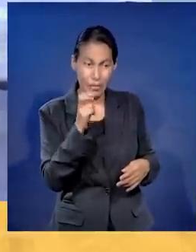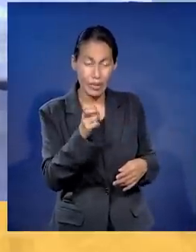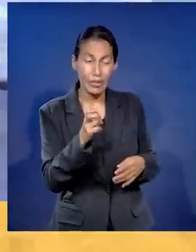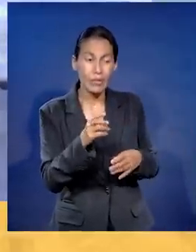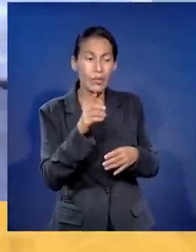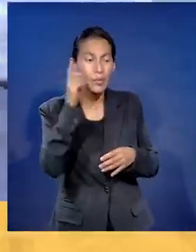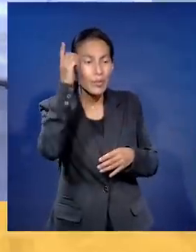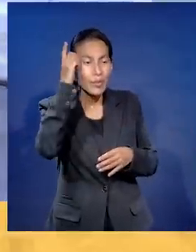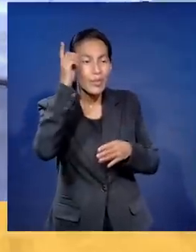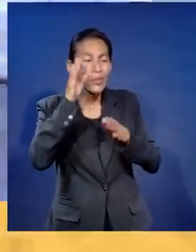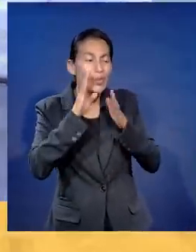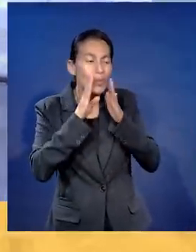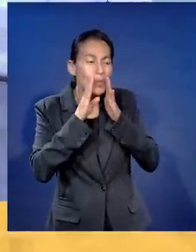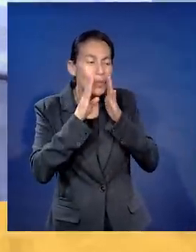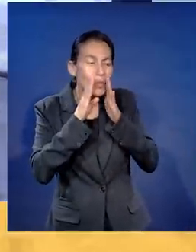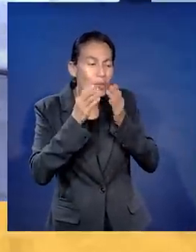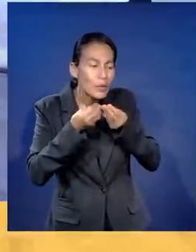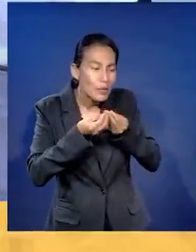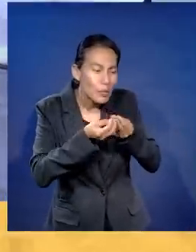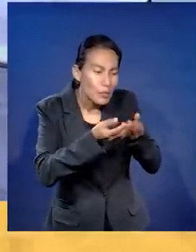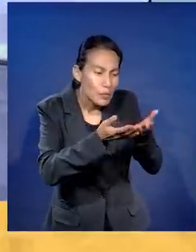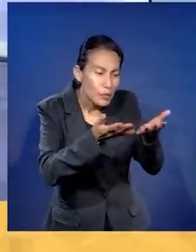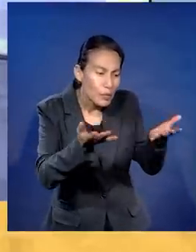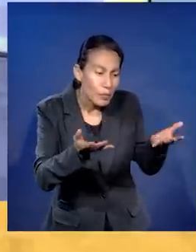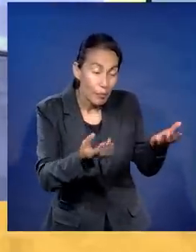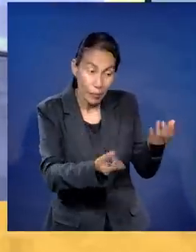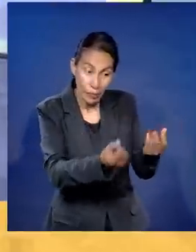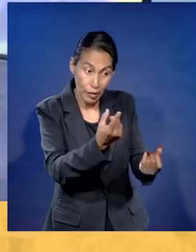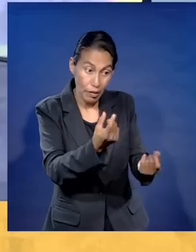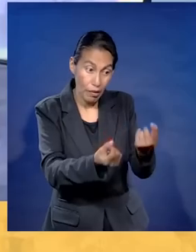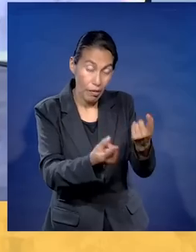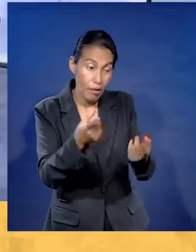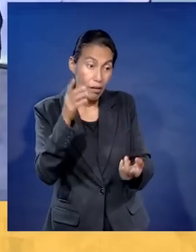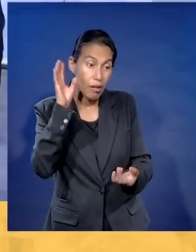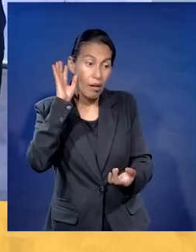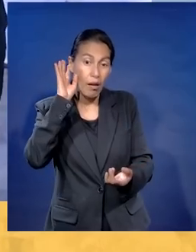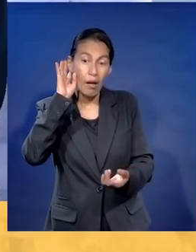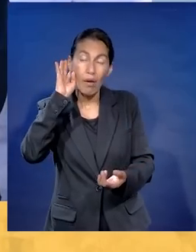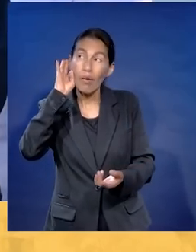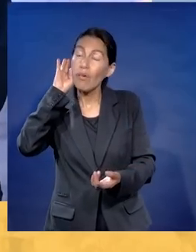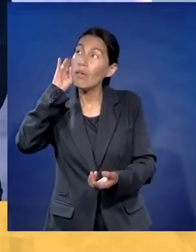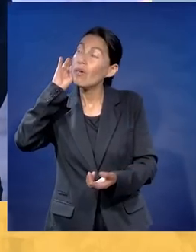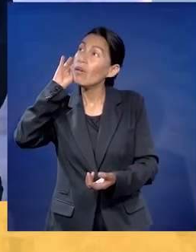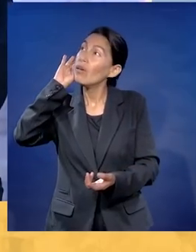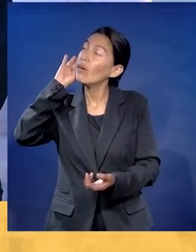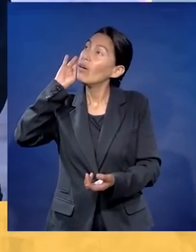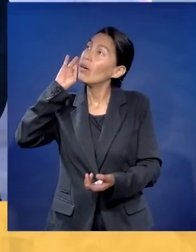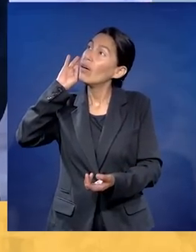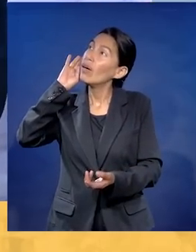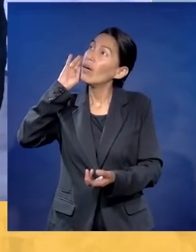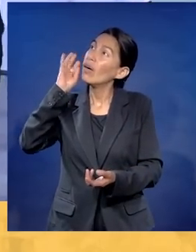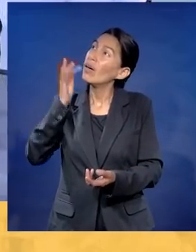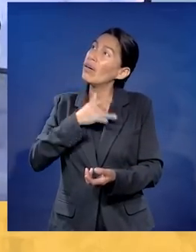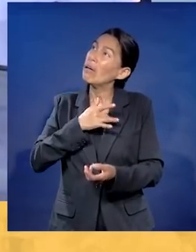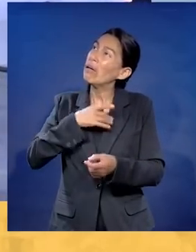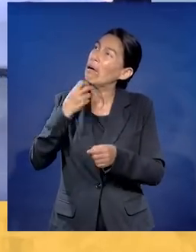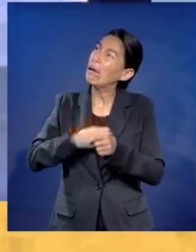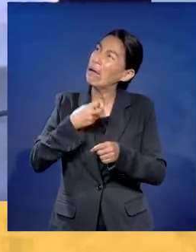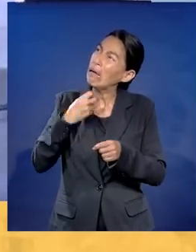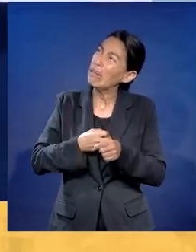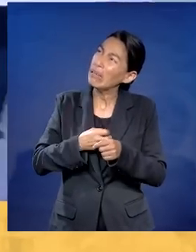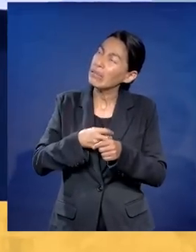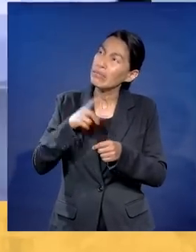yo le llamo esa parte el susurro de Dios si oyereis hoy su voz no endurezcáis